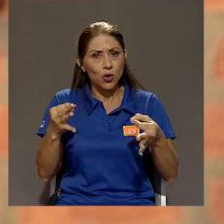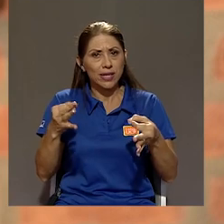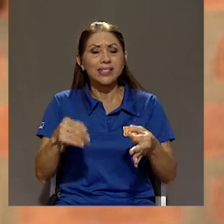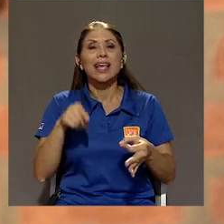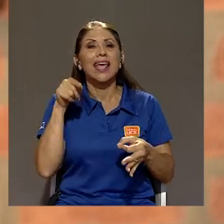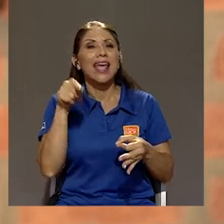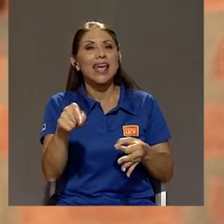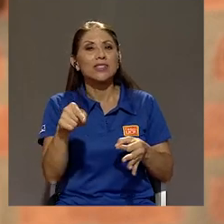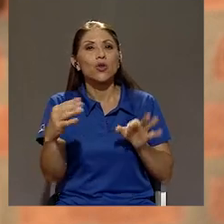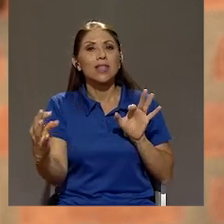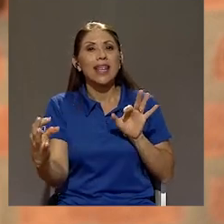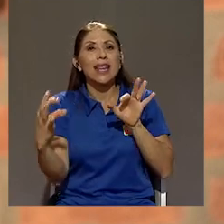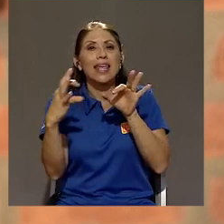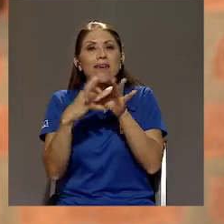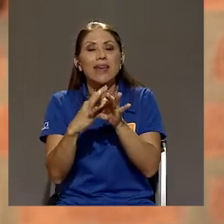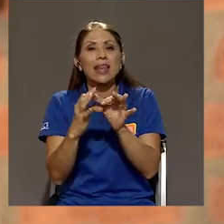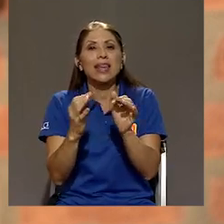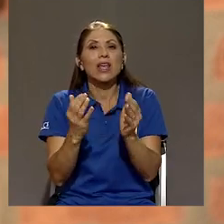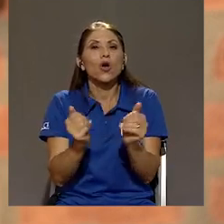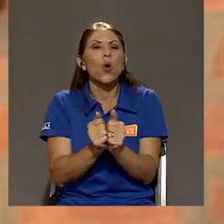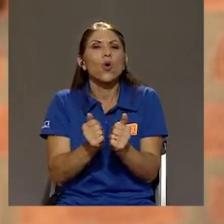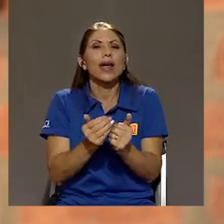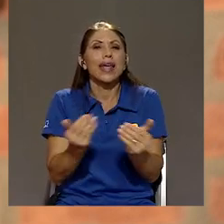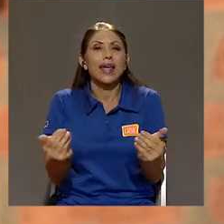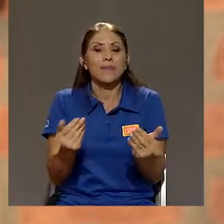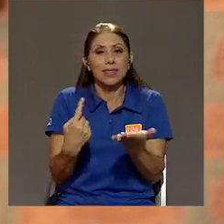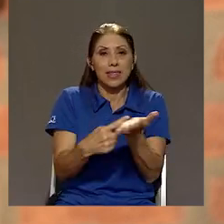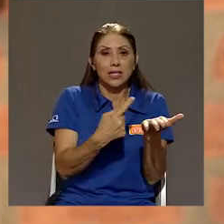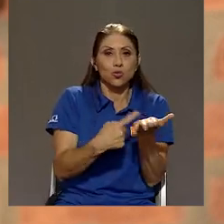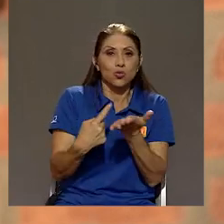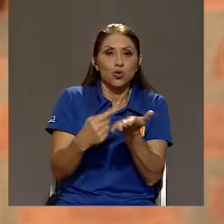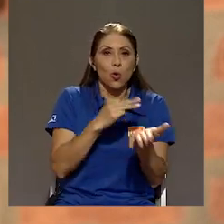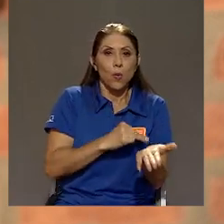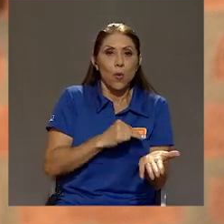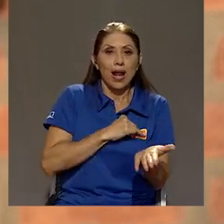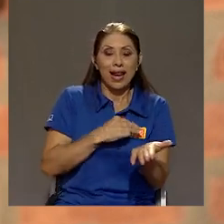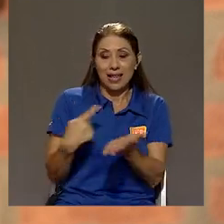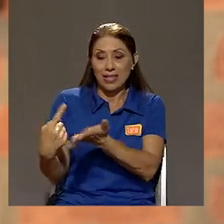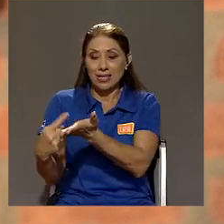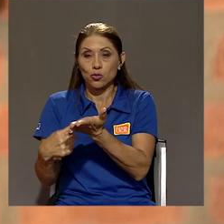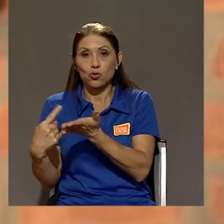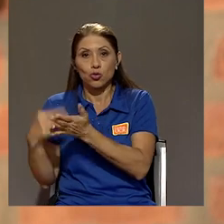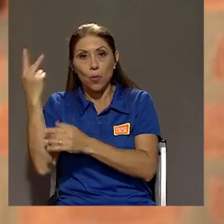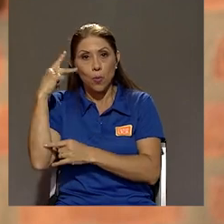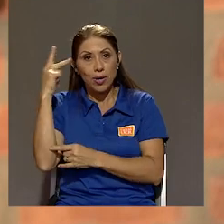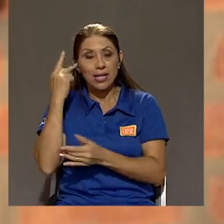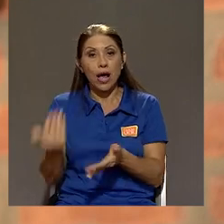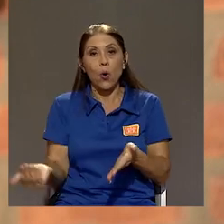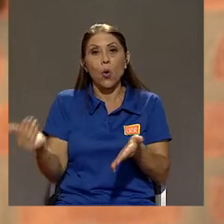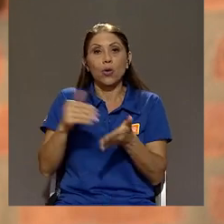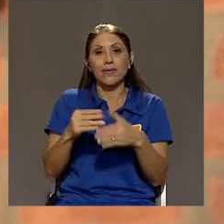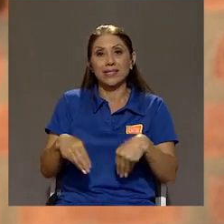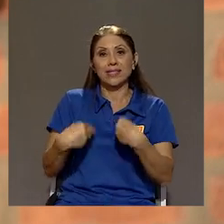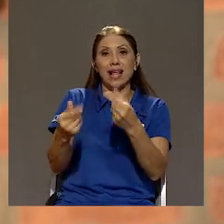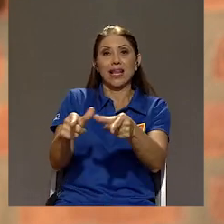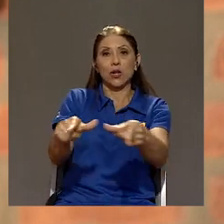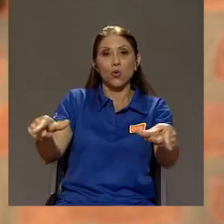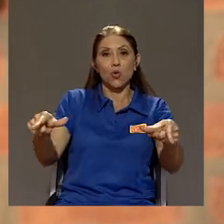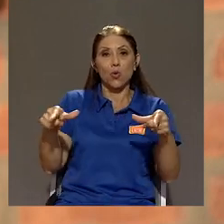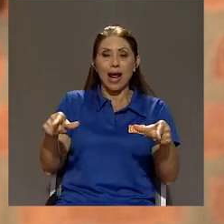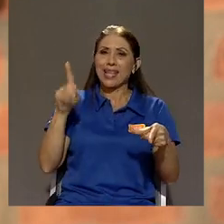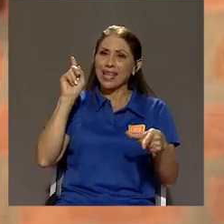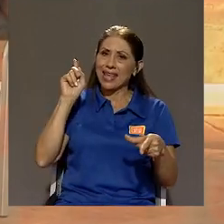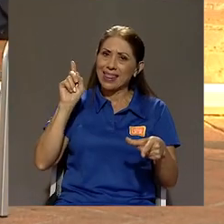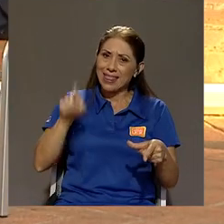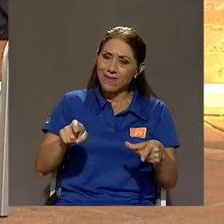tiene que ver con devolverle a la discusión moral y a la discusión política el lugar que no debería haber perdido nunca. Hay